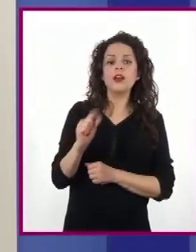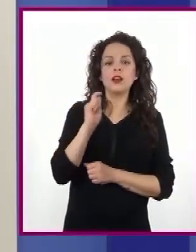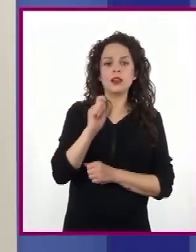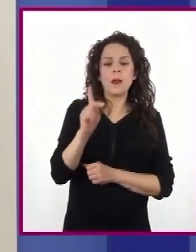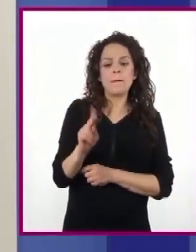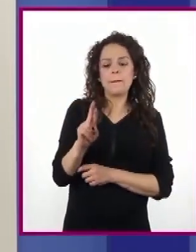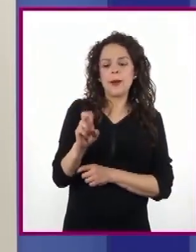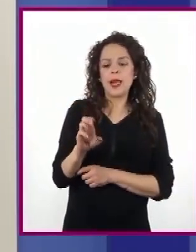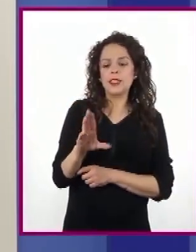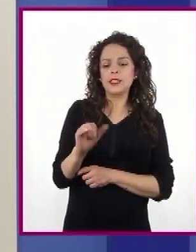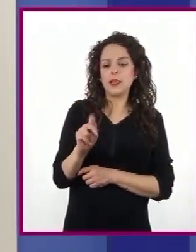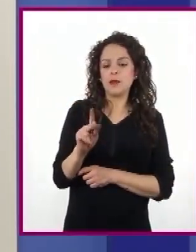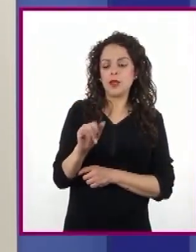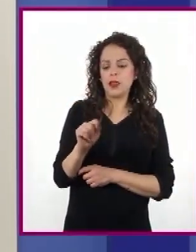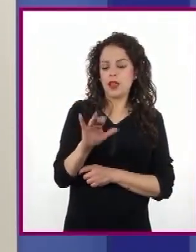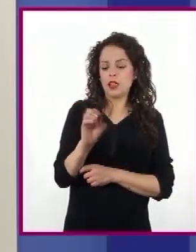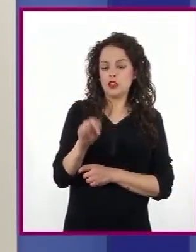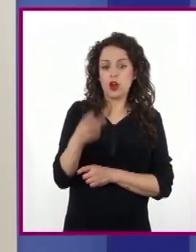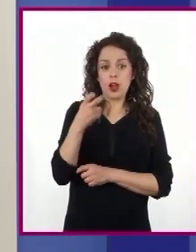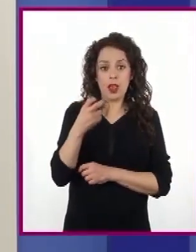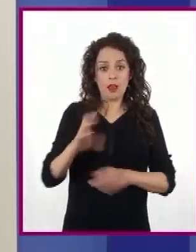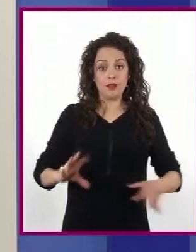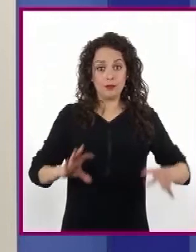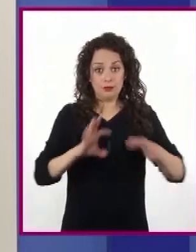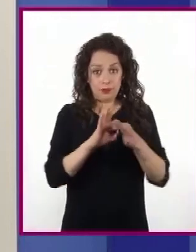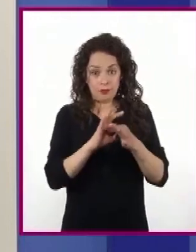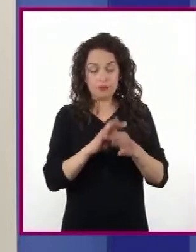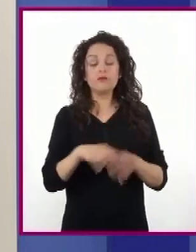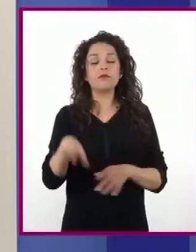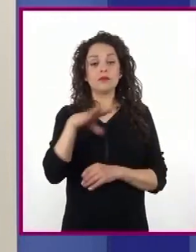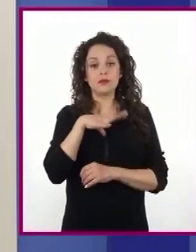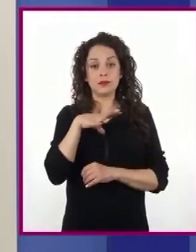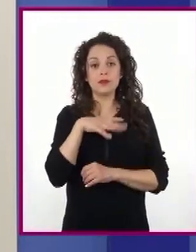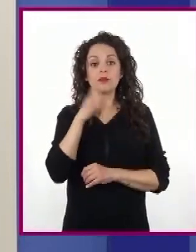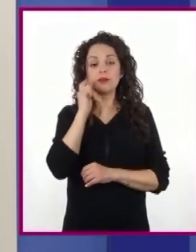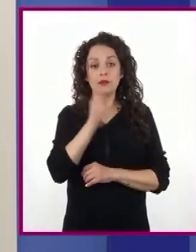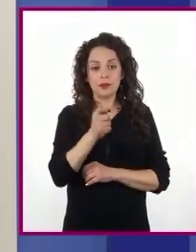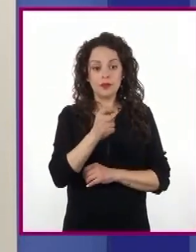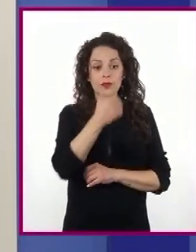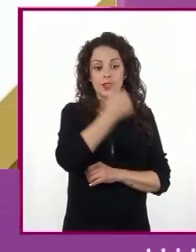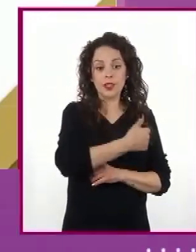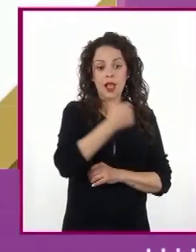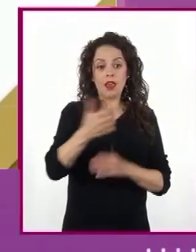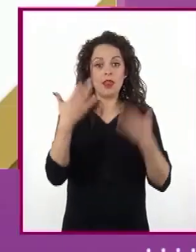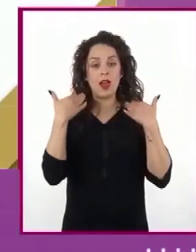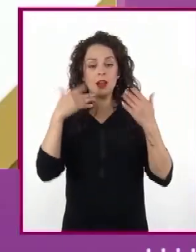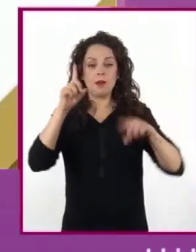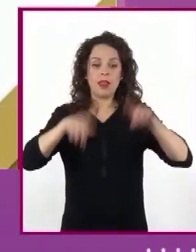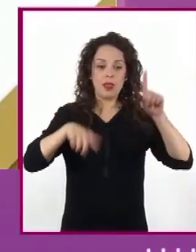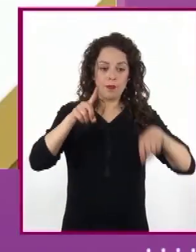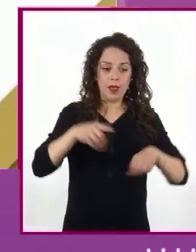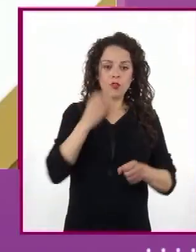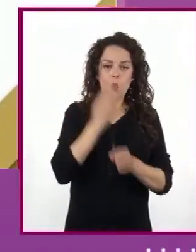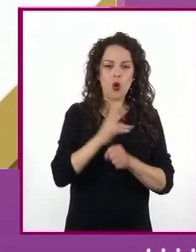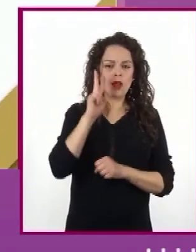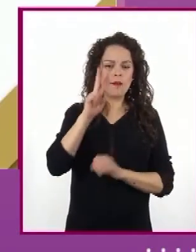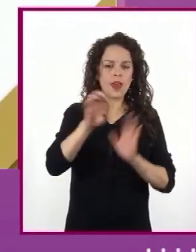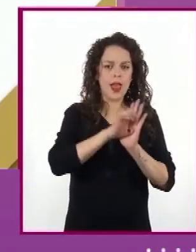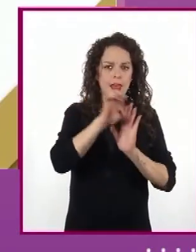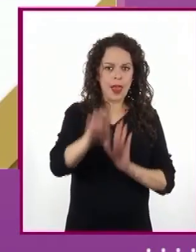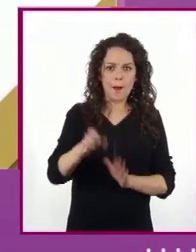A partir de esa combinación se puede mencionar la vegetación asociada a cada clima. Veamos algunos